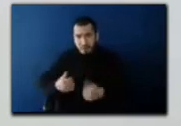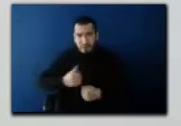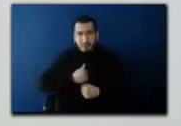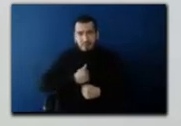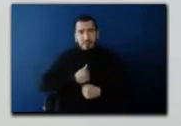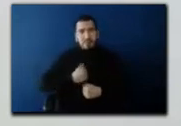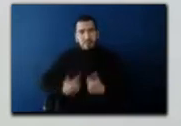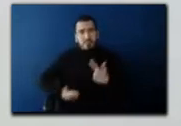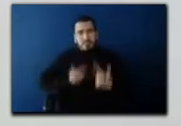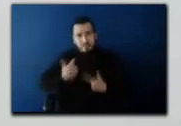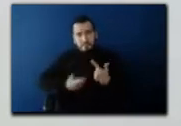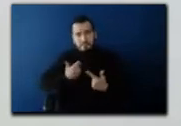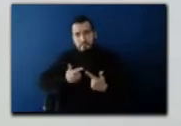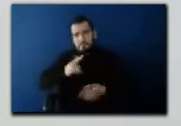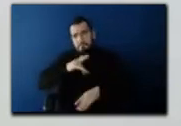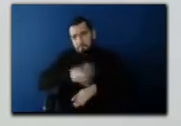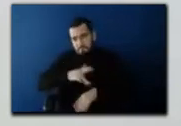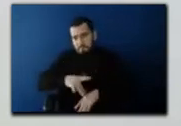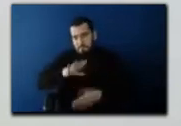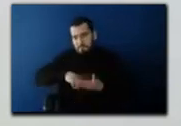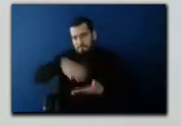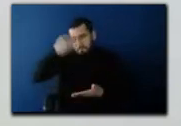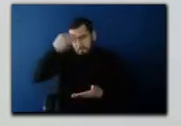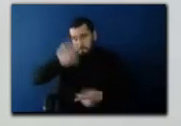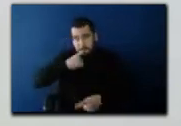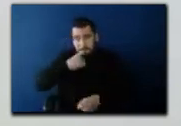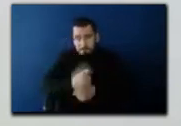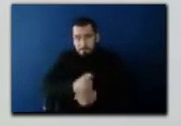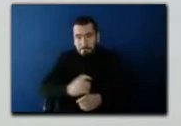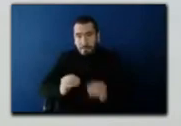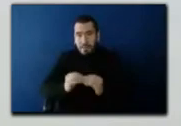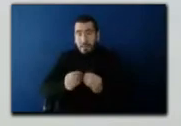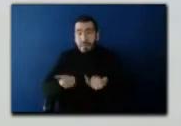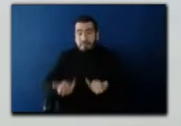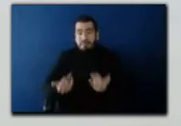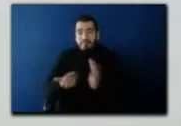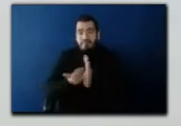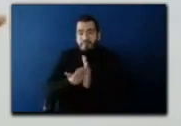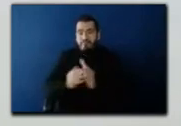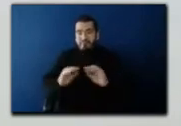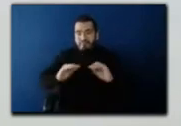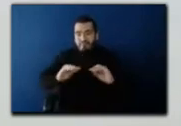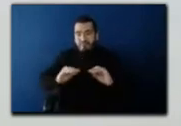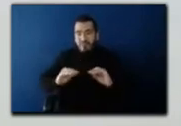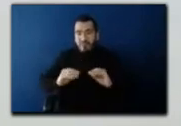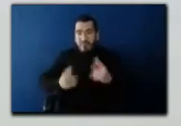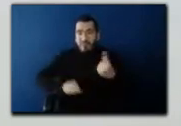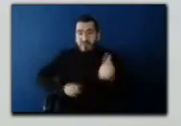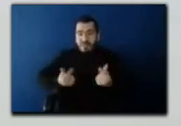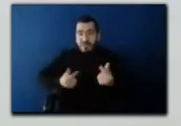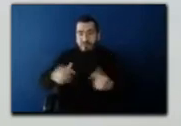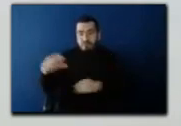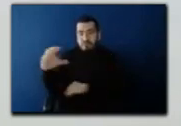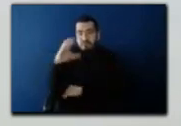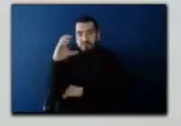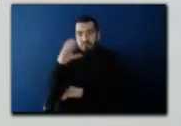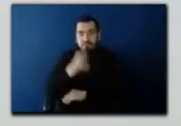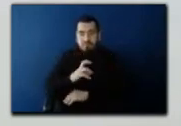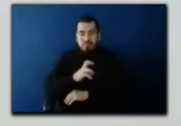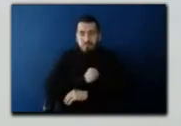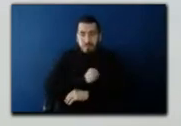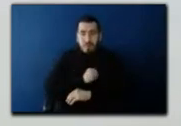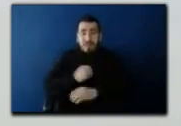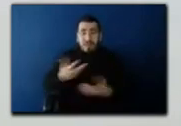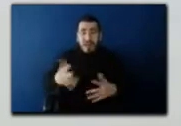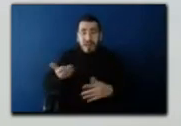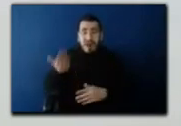y aprender a golpes es muy duro. Es muy duro. Entonces, educación financiera creo que es un dolor que tiene el país. El Gobierno Nacional expidió el año pasado